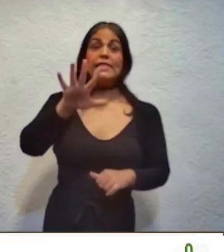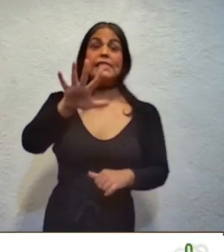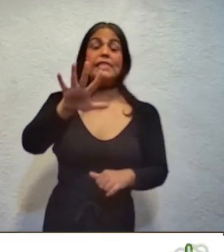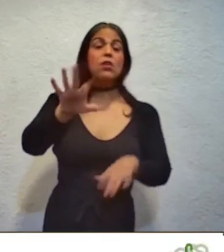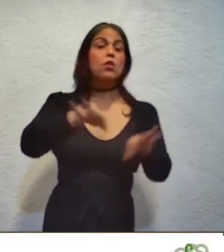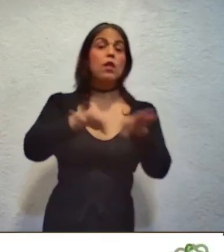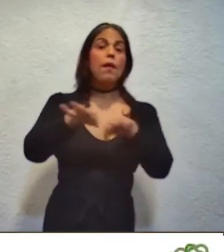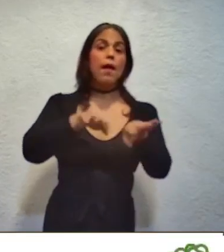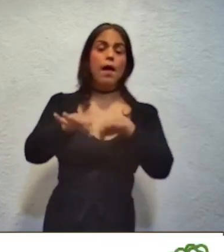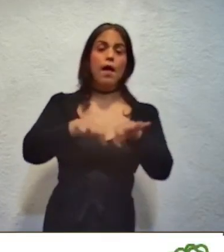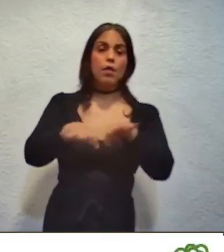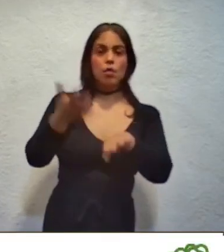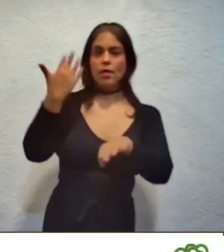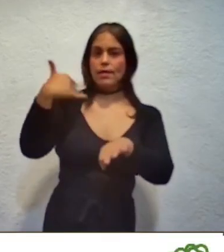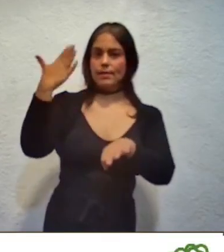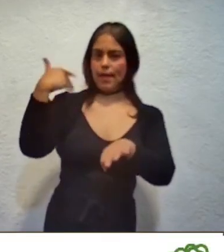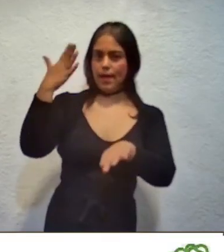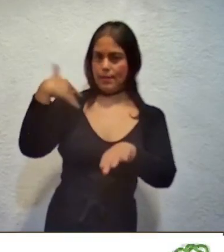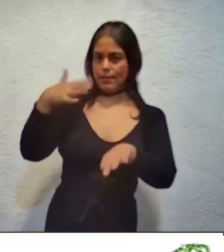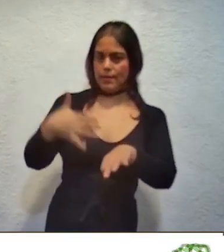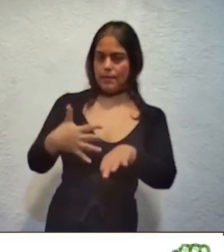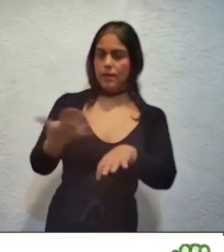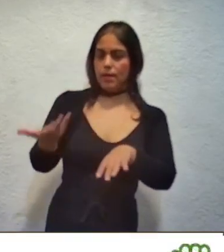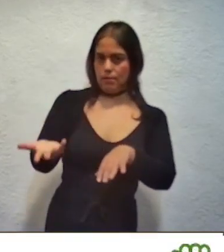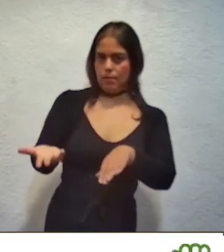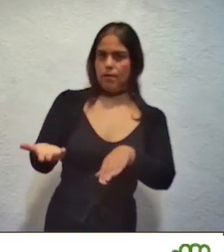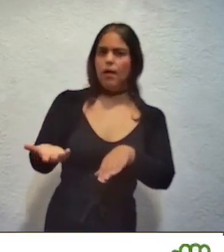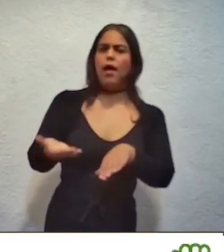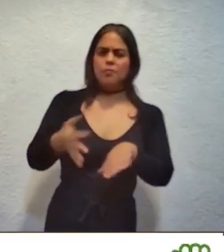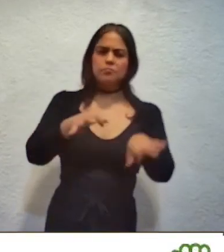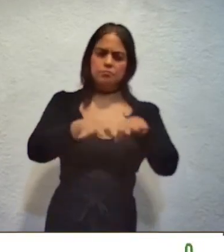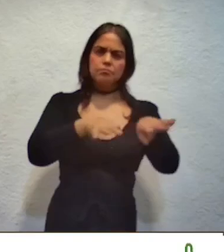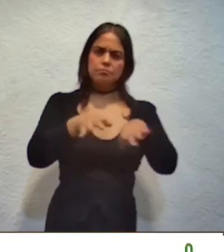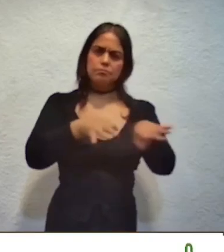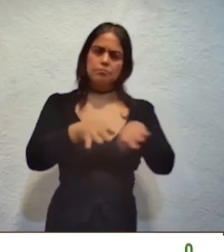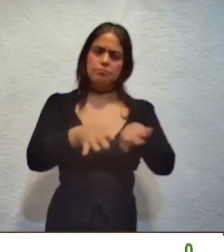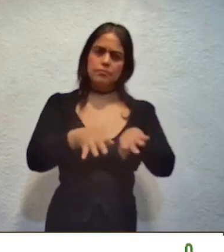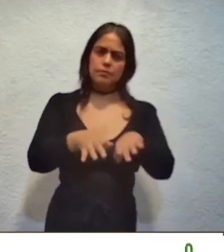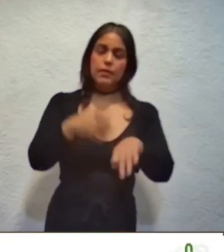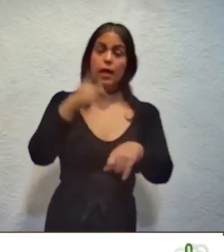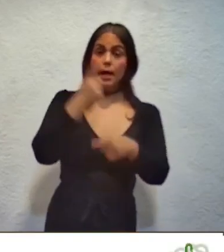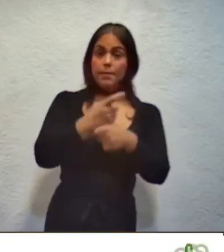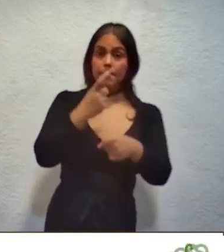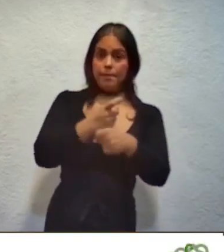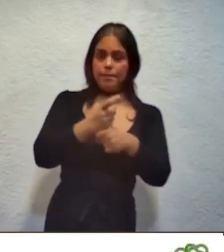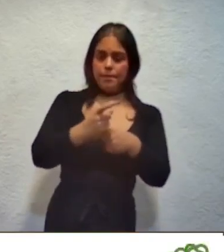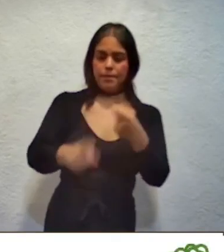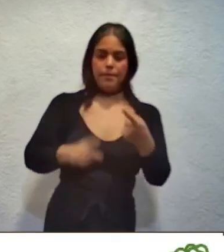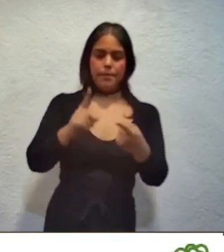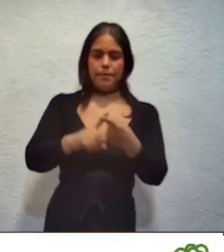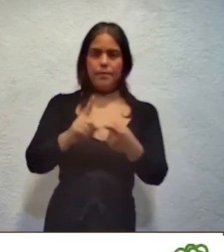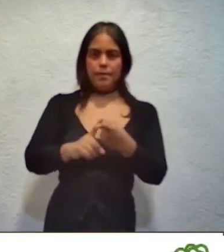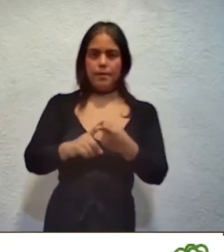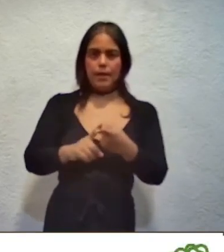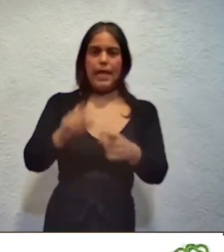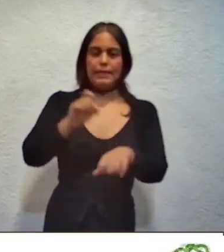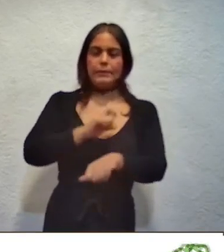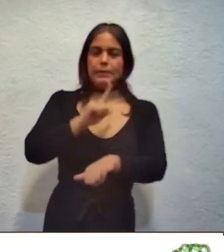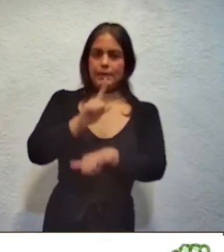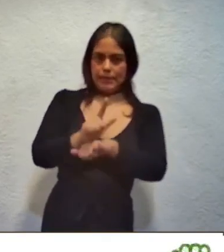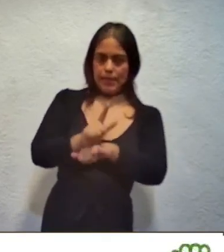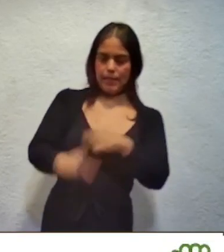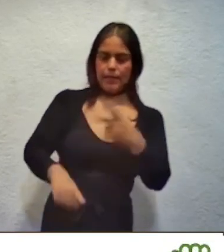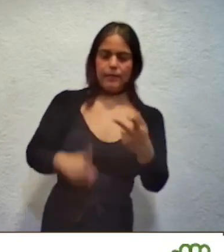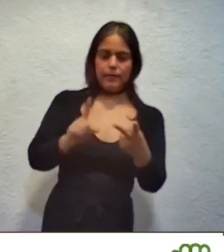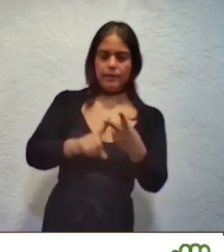trabajadoras, quienes durante el tiempo que sostuvieron la relación laboral, el primero de ellos fungió como enlace especializado, el segundo